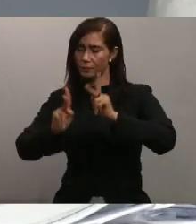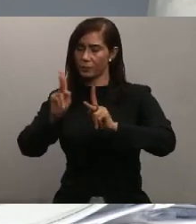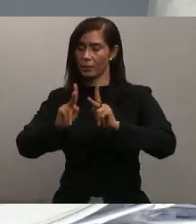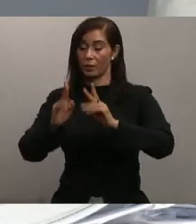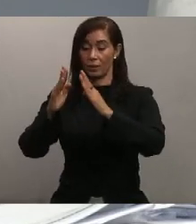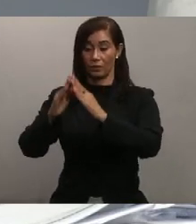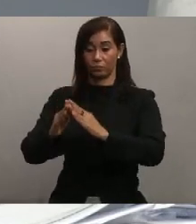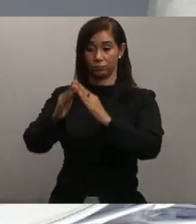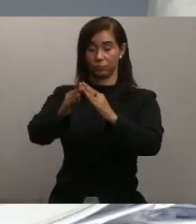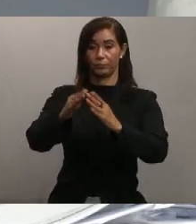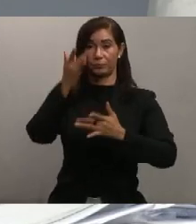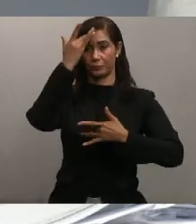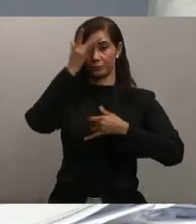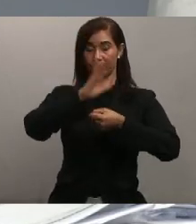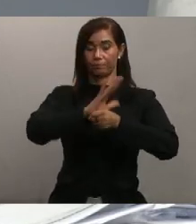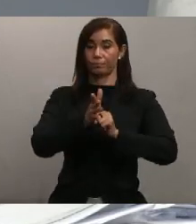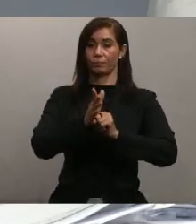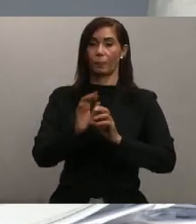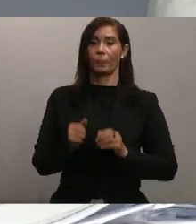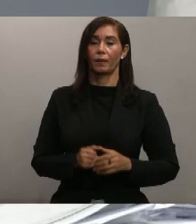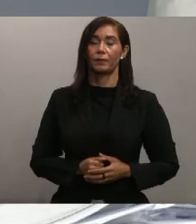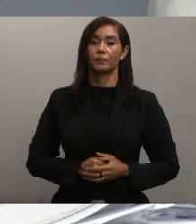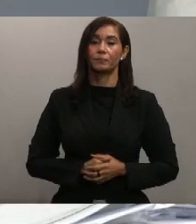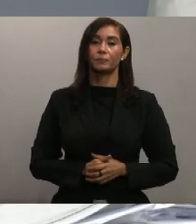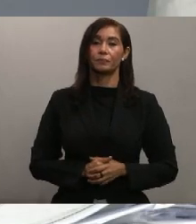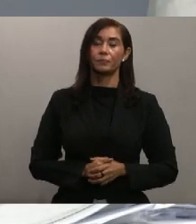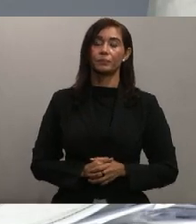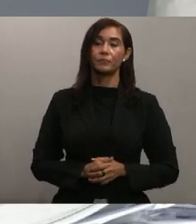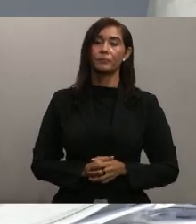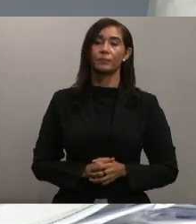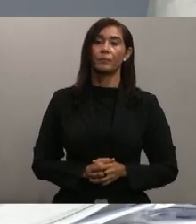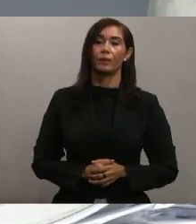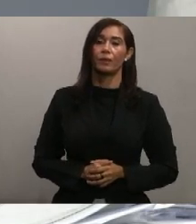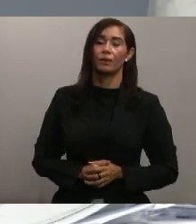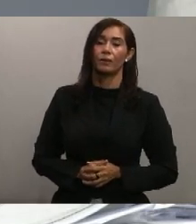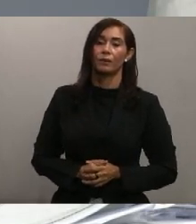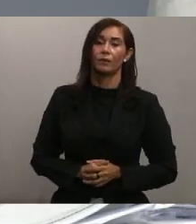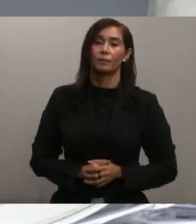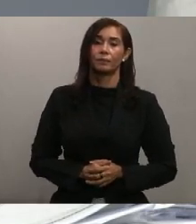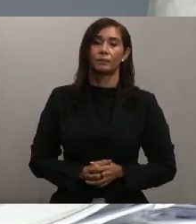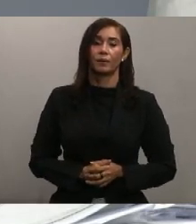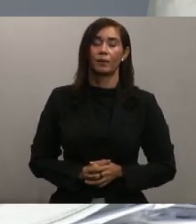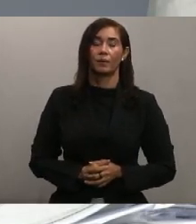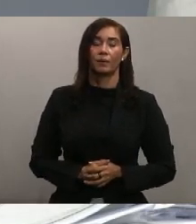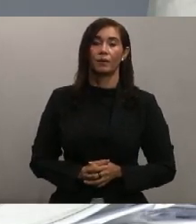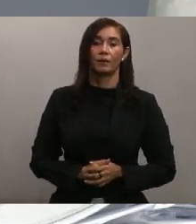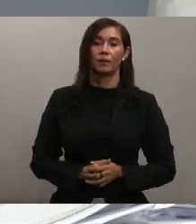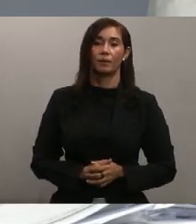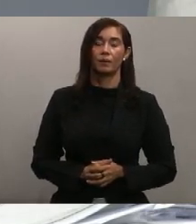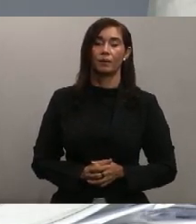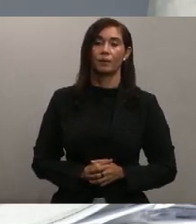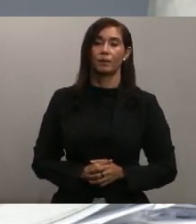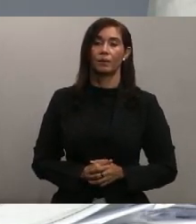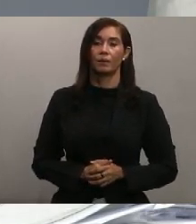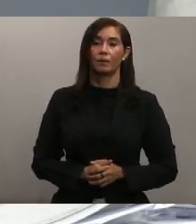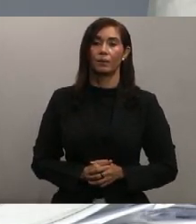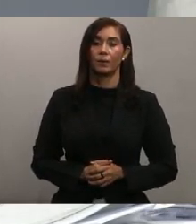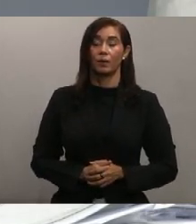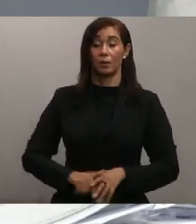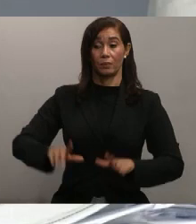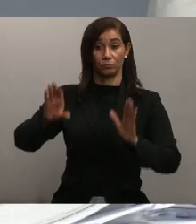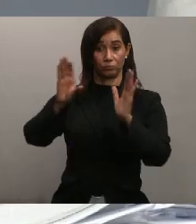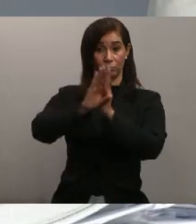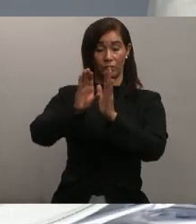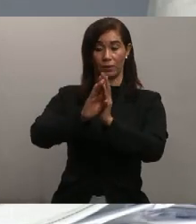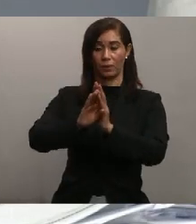En algún momento, no creo que se pueda pensar de que el Ministerio o ninguna institución pueda poner en cada